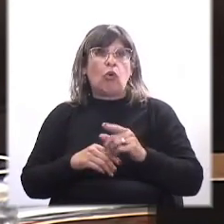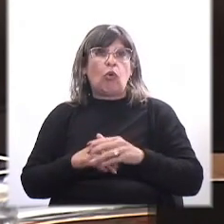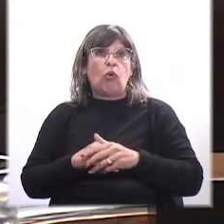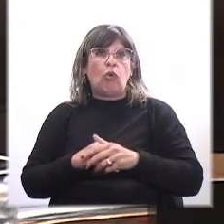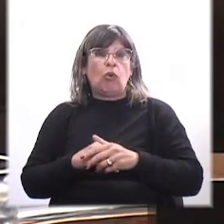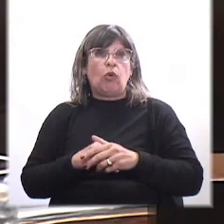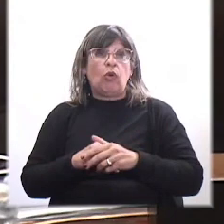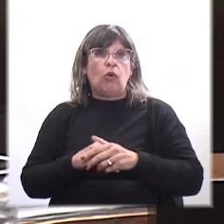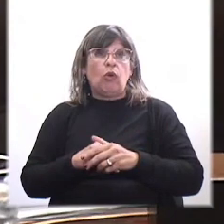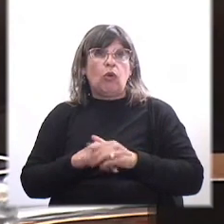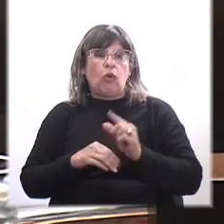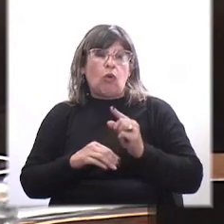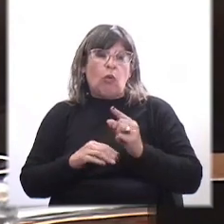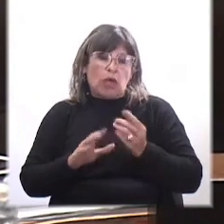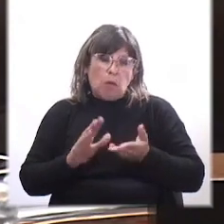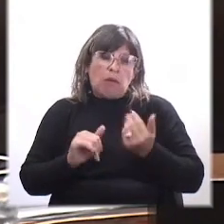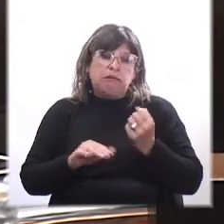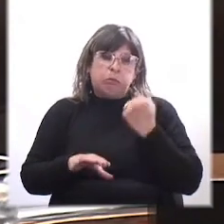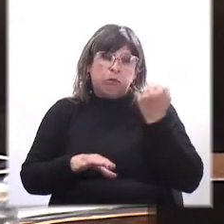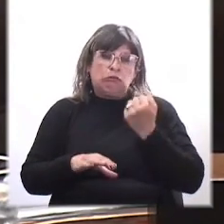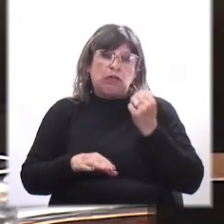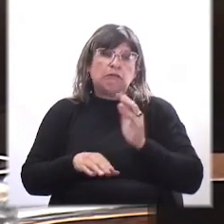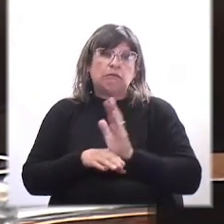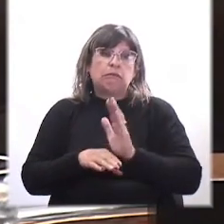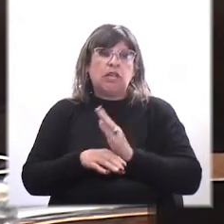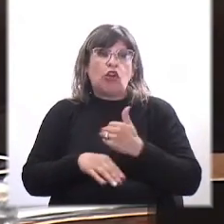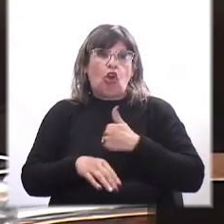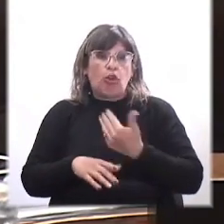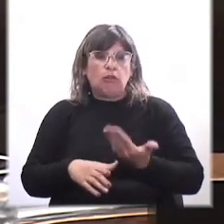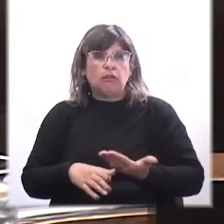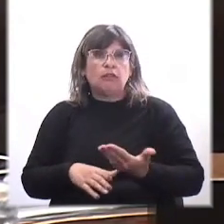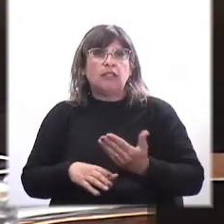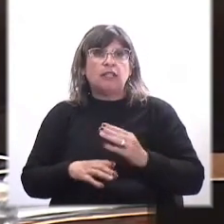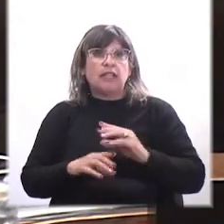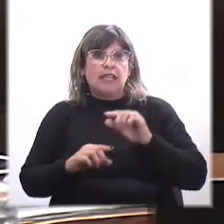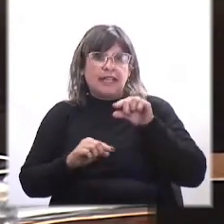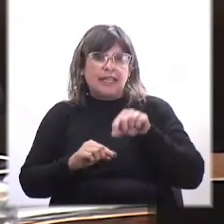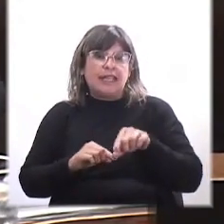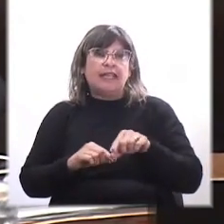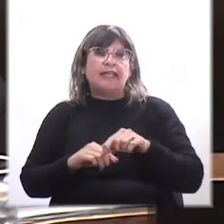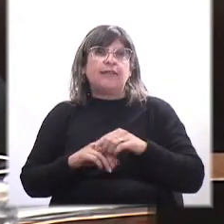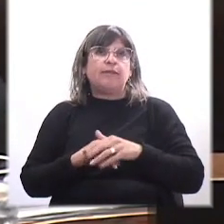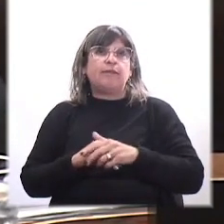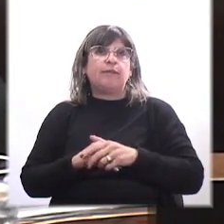un poco más importante, donde a través de